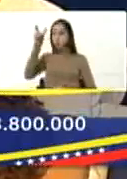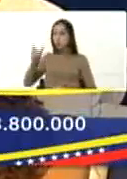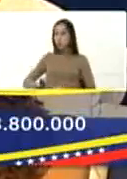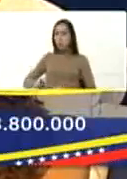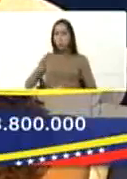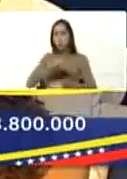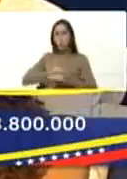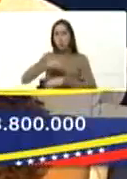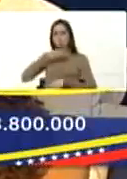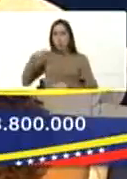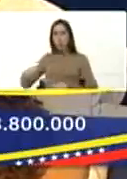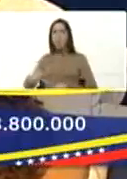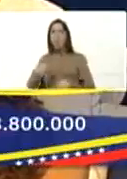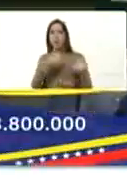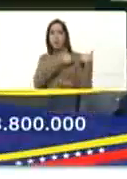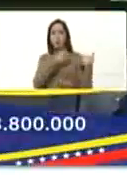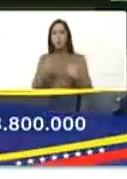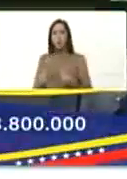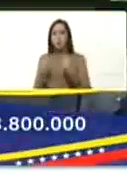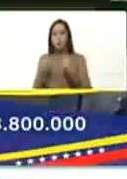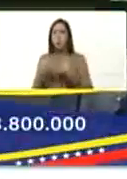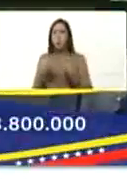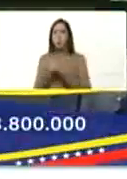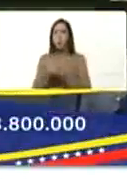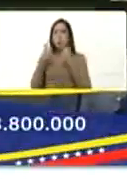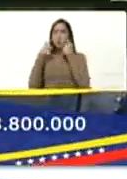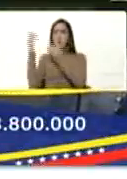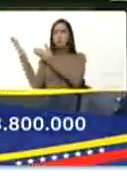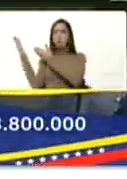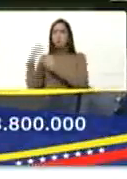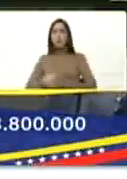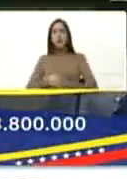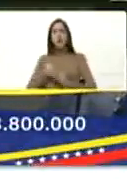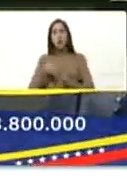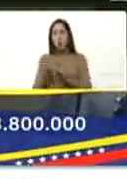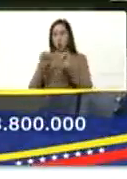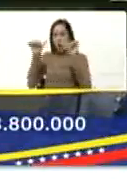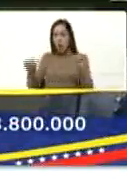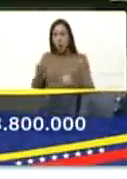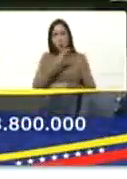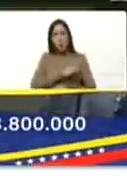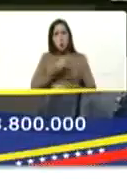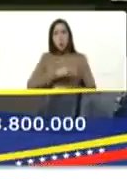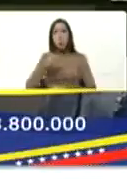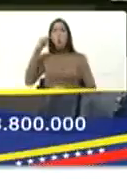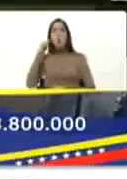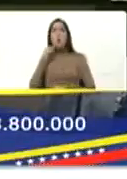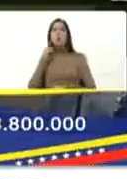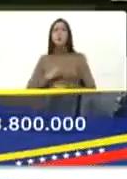Tienes muchas responsabilidades, sobre todo en la construcción del sistema social del socialismo bolivariano.